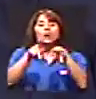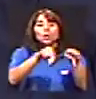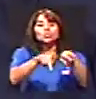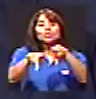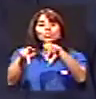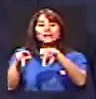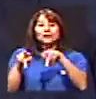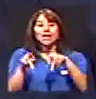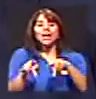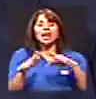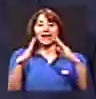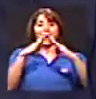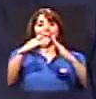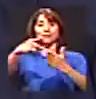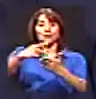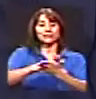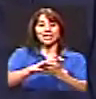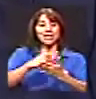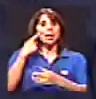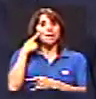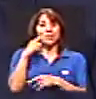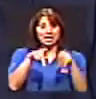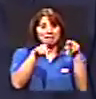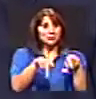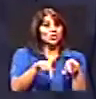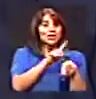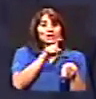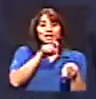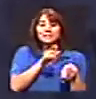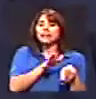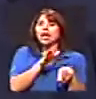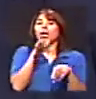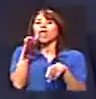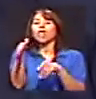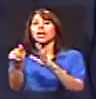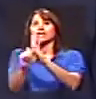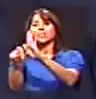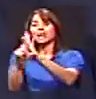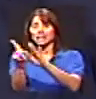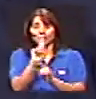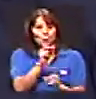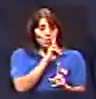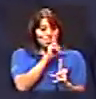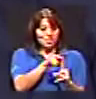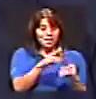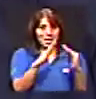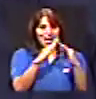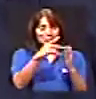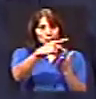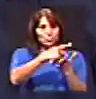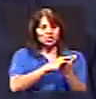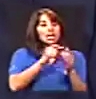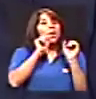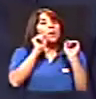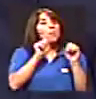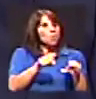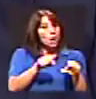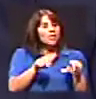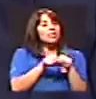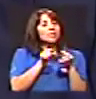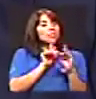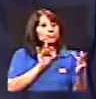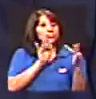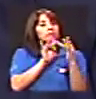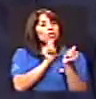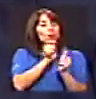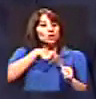para que el ciudadano no tenga que ir hasta la Asamblea Legislativa y pueda en Heredia también encontrarnos durante un cierto horario que vamos a